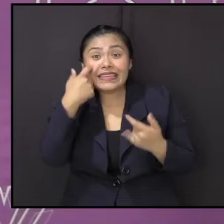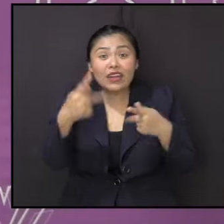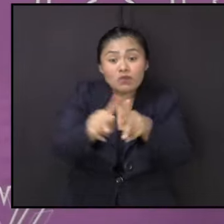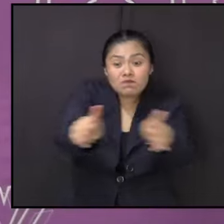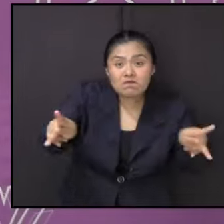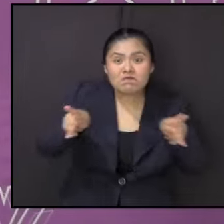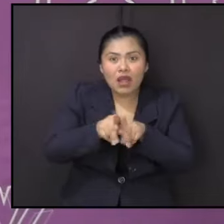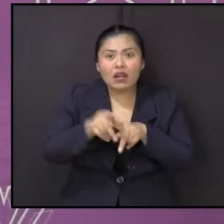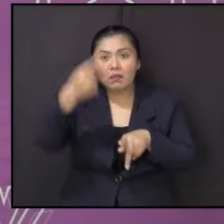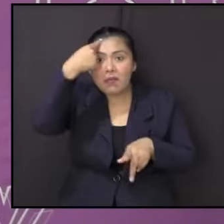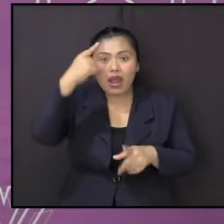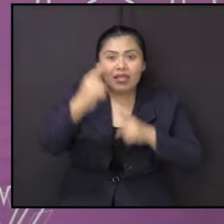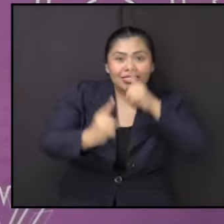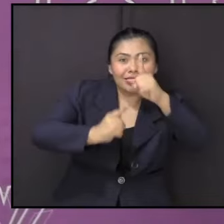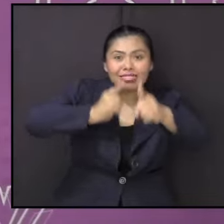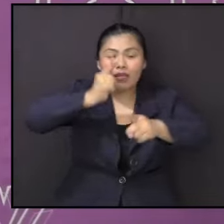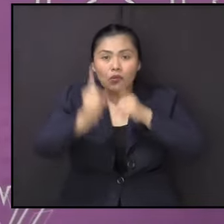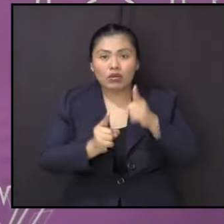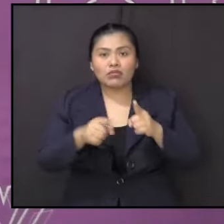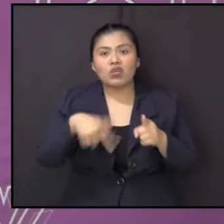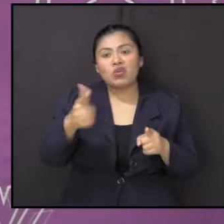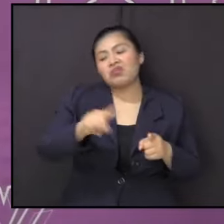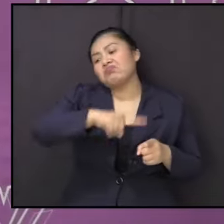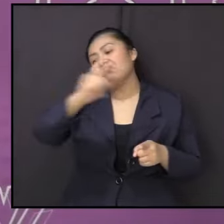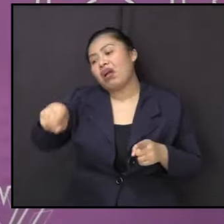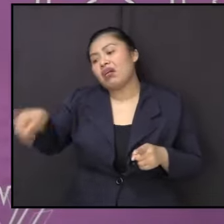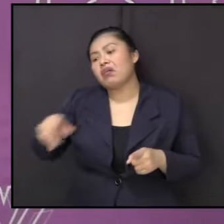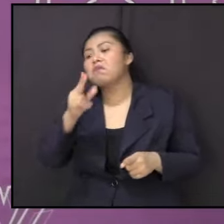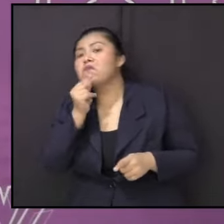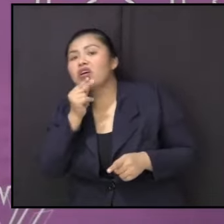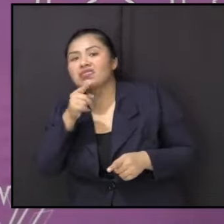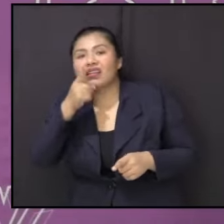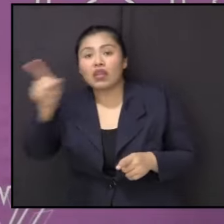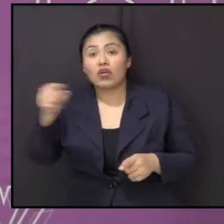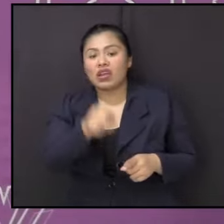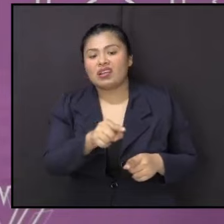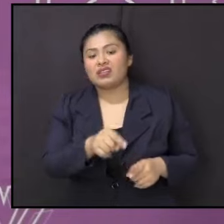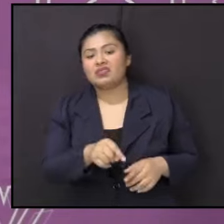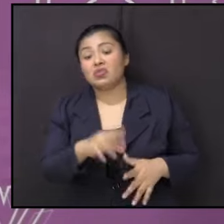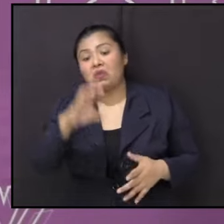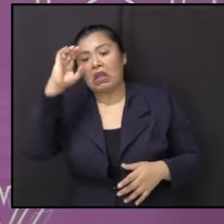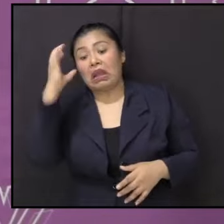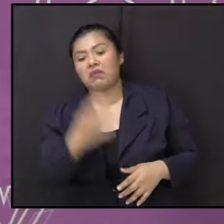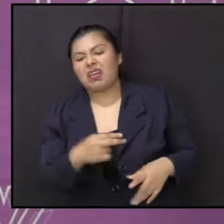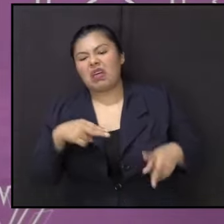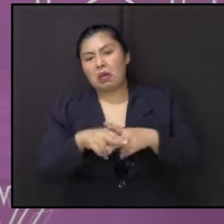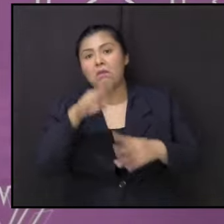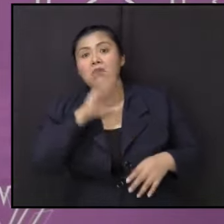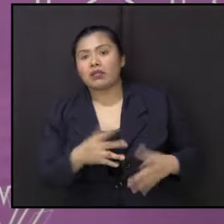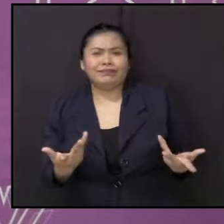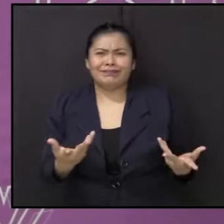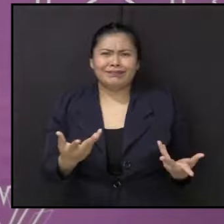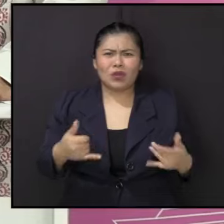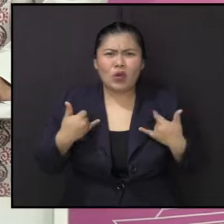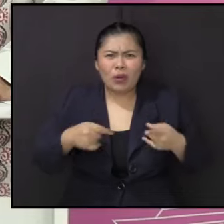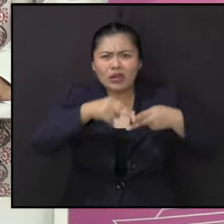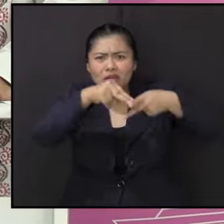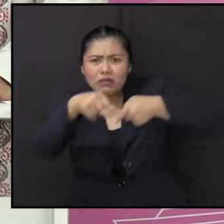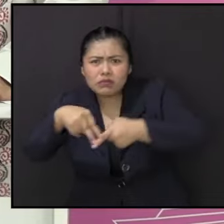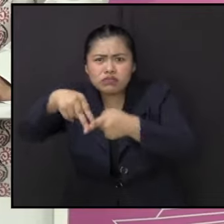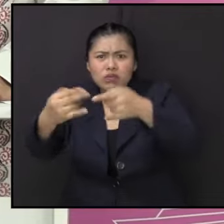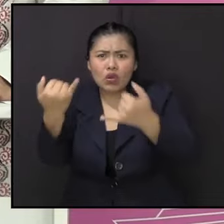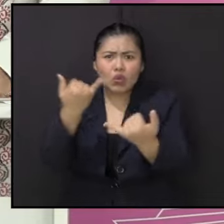de deportes y que luego nos mandaron a la policía para acusarlos de delincuentes. Señores policías, jóvenes con patinetas no son delincuentes.